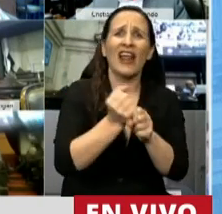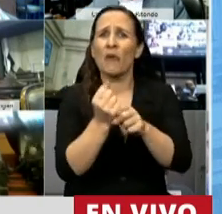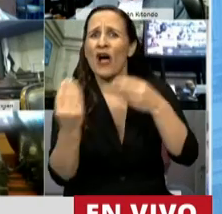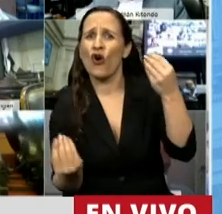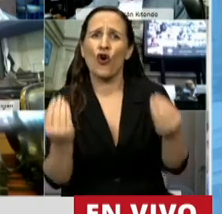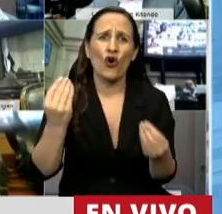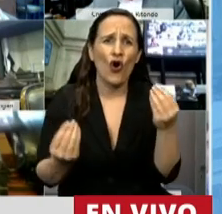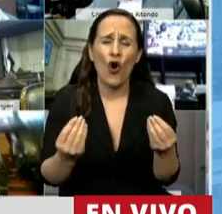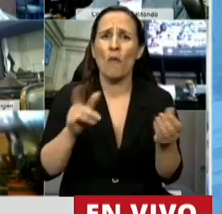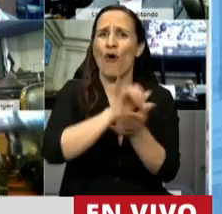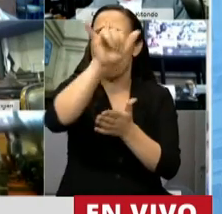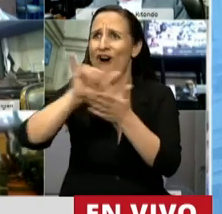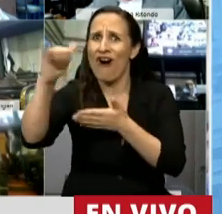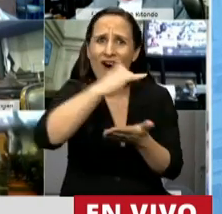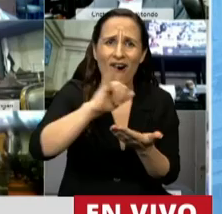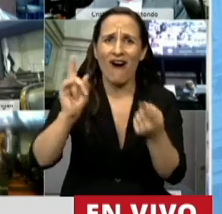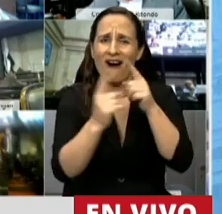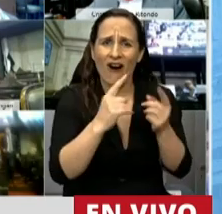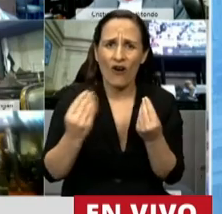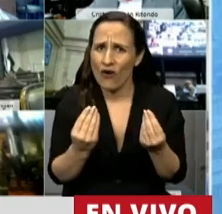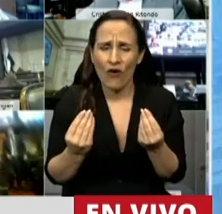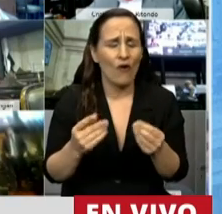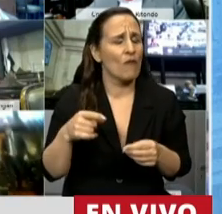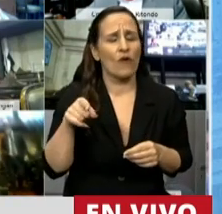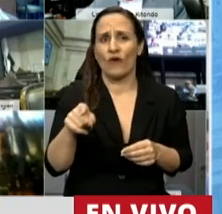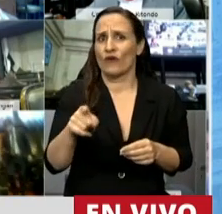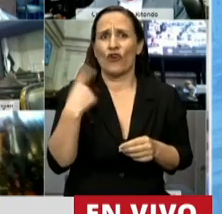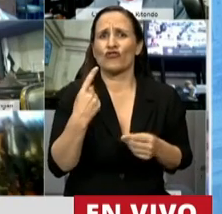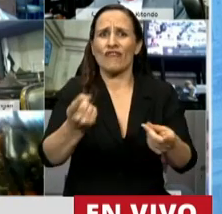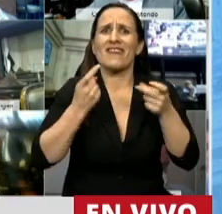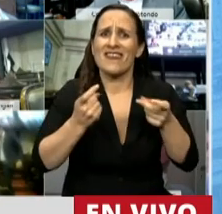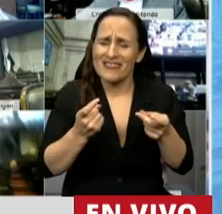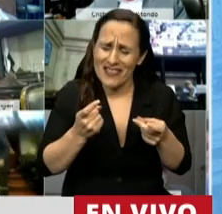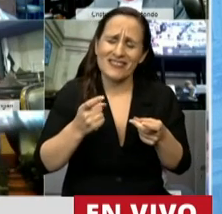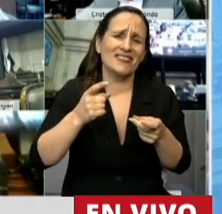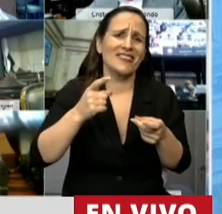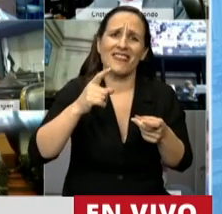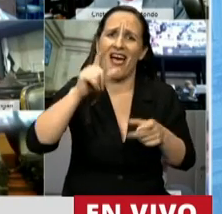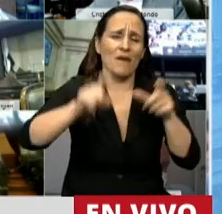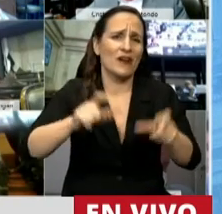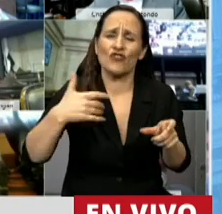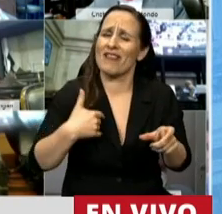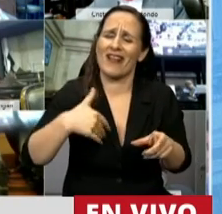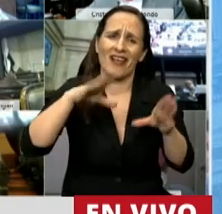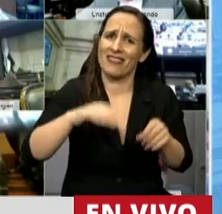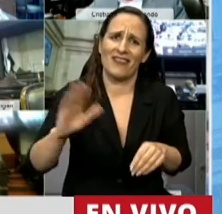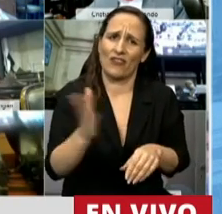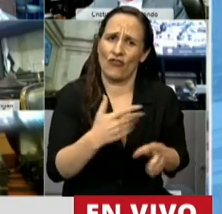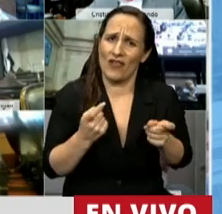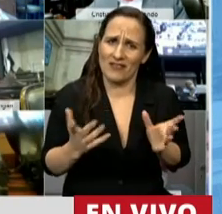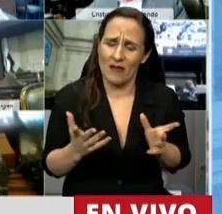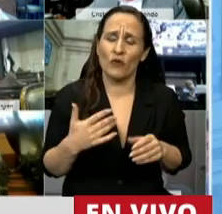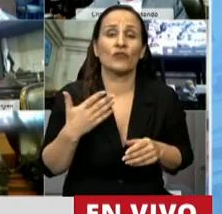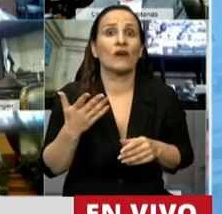de la conectividad de nuestro país, con el destino que necesitamos y que valoramos todos los argentinos. E invitarlos